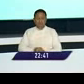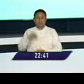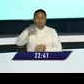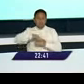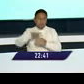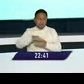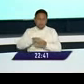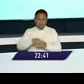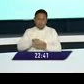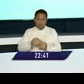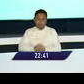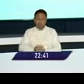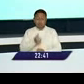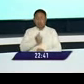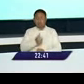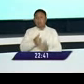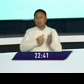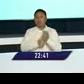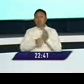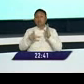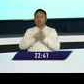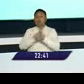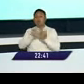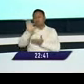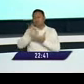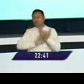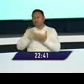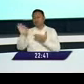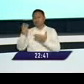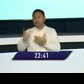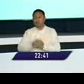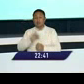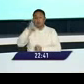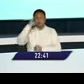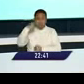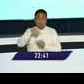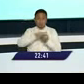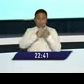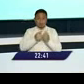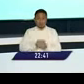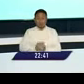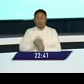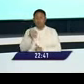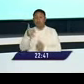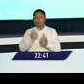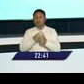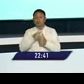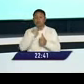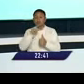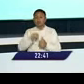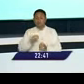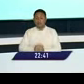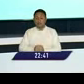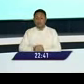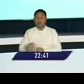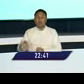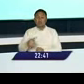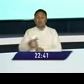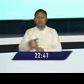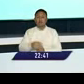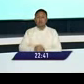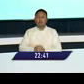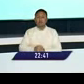los votos, el mismo entra por el Ministerio de la Ley con los cambios del gobierno. Uno de ellos trata sobre las